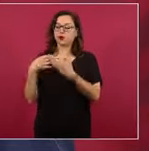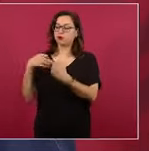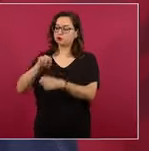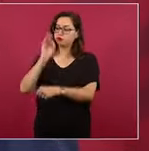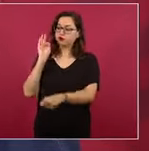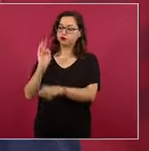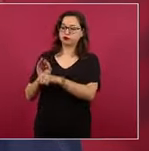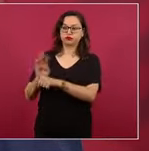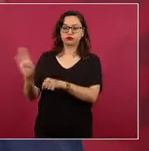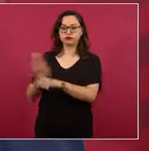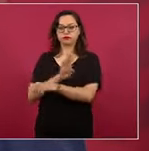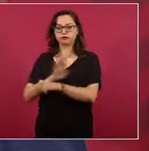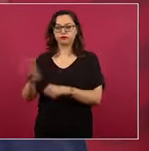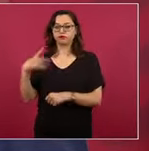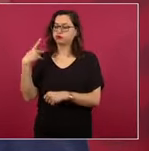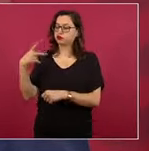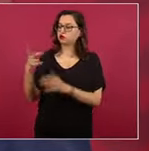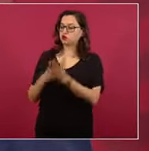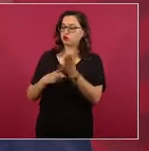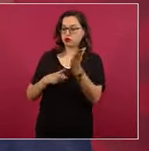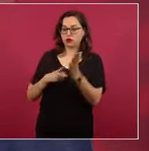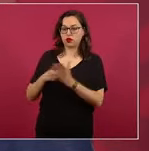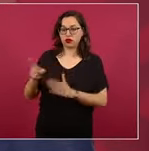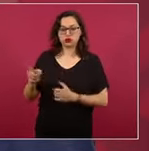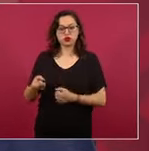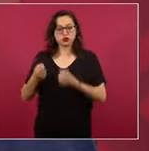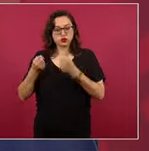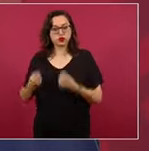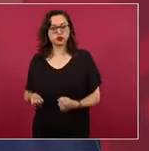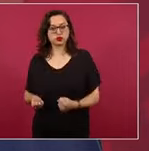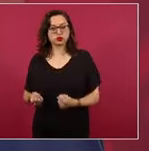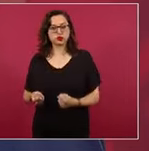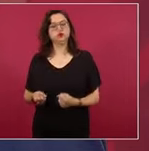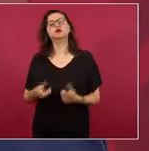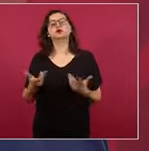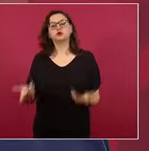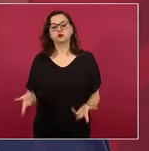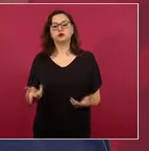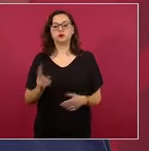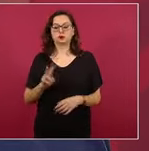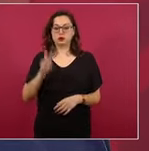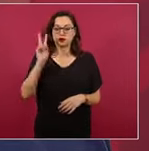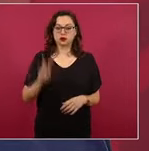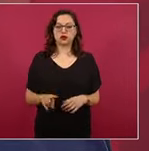que tengamos un sistema de salud de primer orden